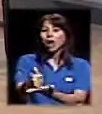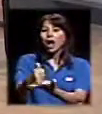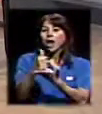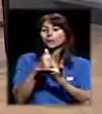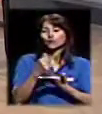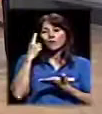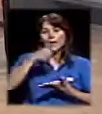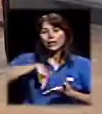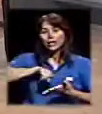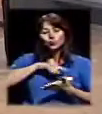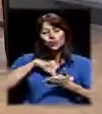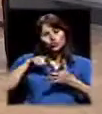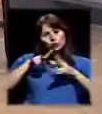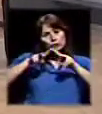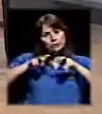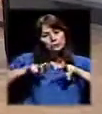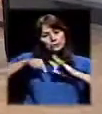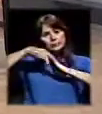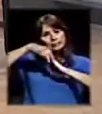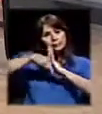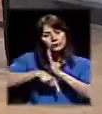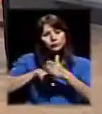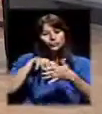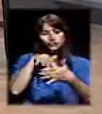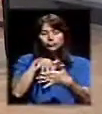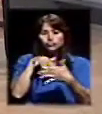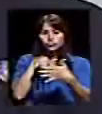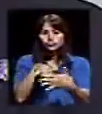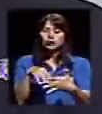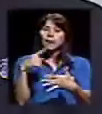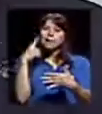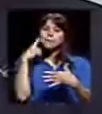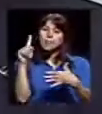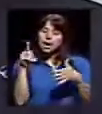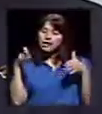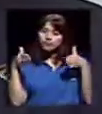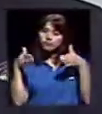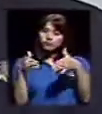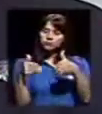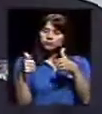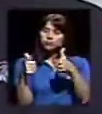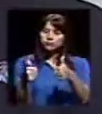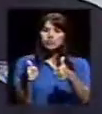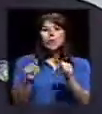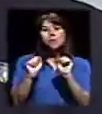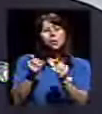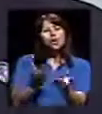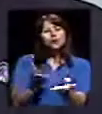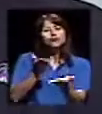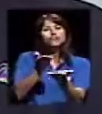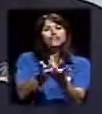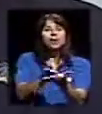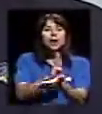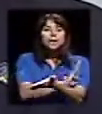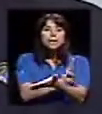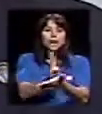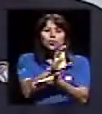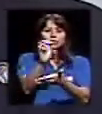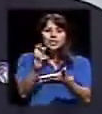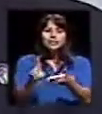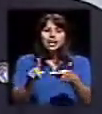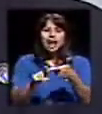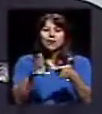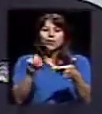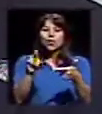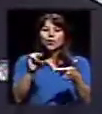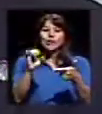profundidad para poder llevar posiciones lógicas, sustentadas ante el Banco Central, ante el CONACYF, la Superintendencia, el